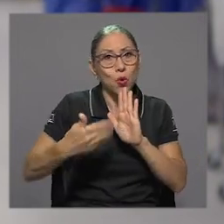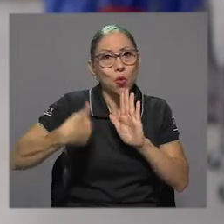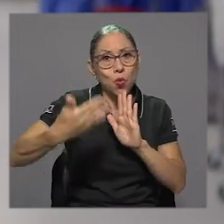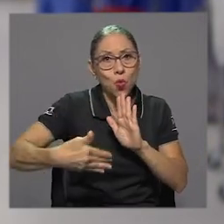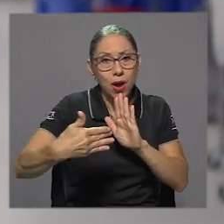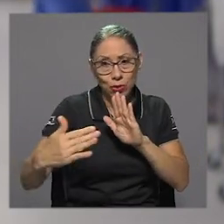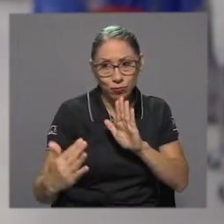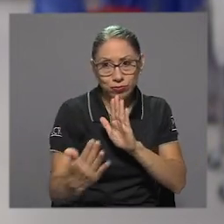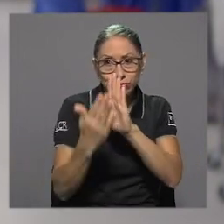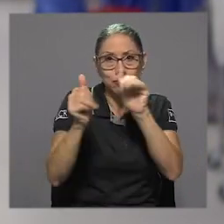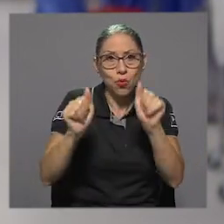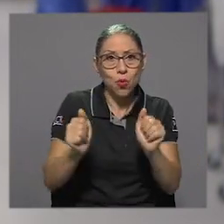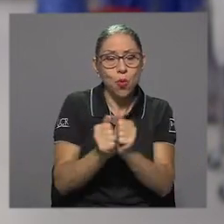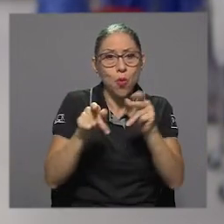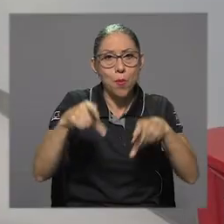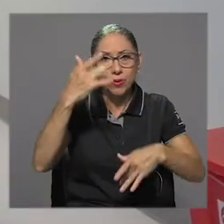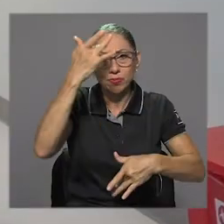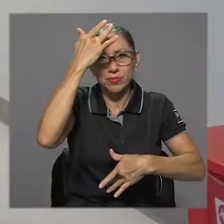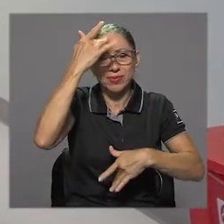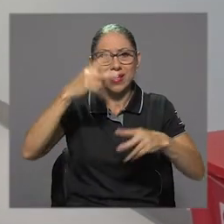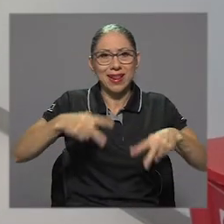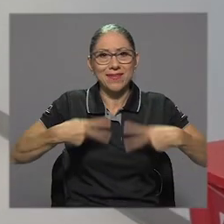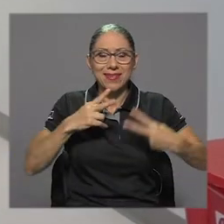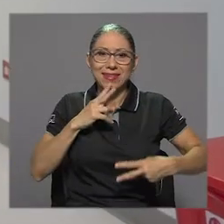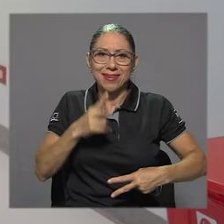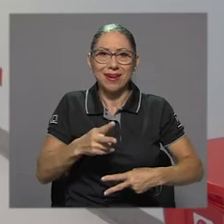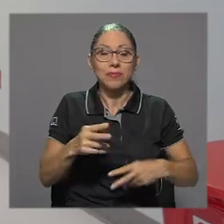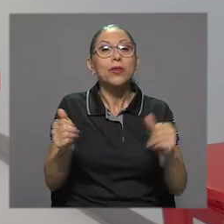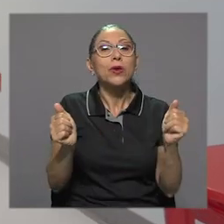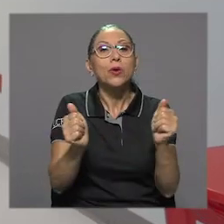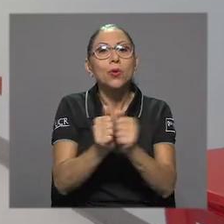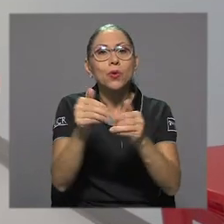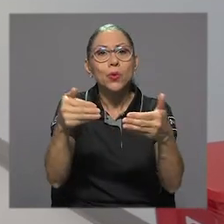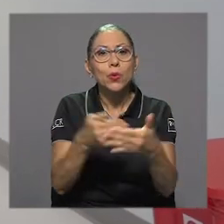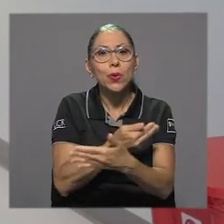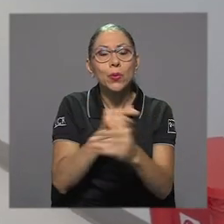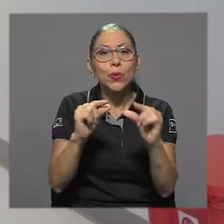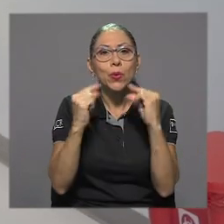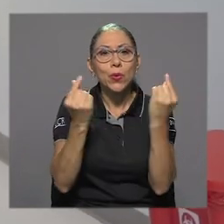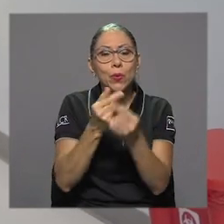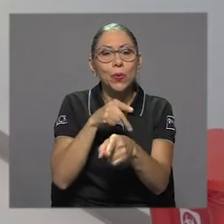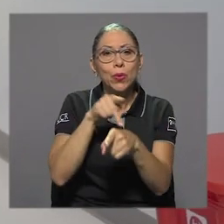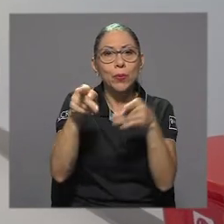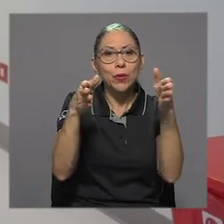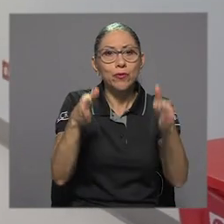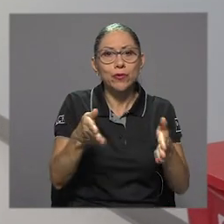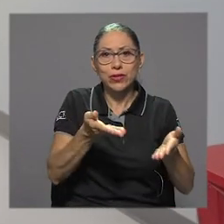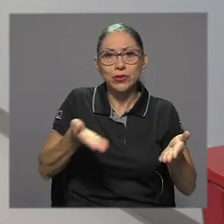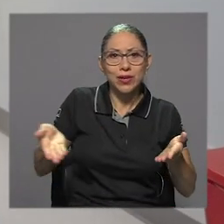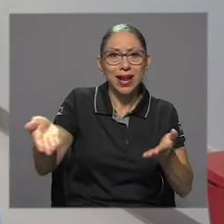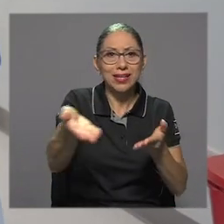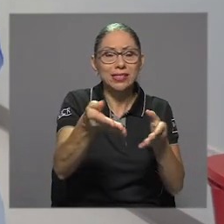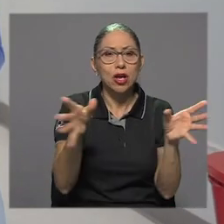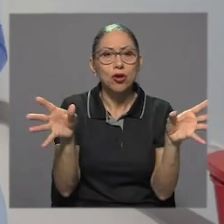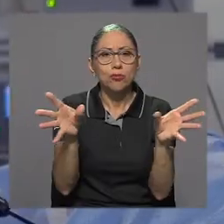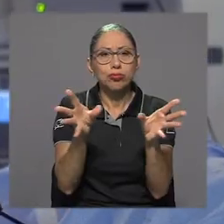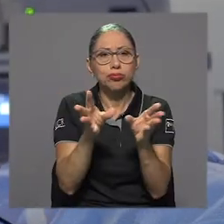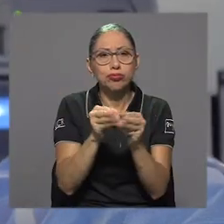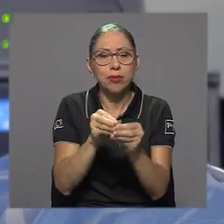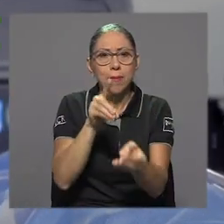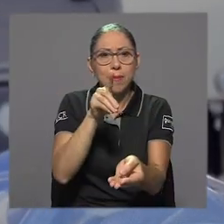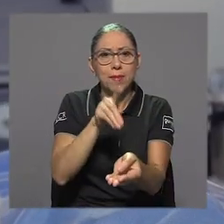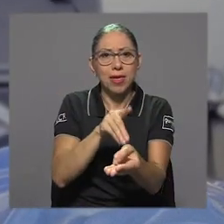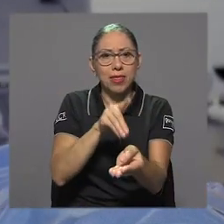mejor técnica quirúrgica a la hora de estar con un paciente en la vida real. Con este nuevo grupo de profesionales,